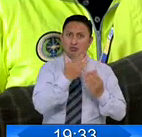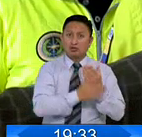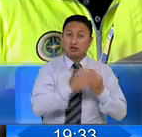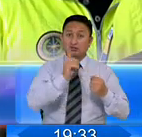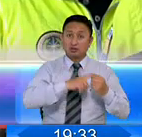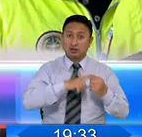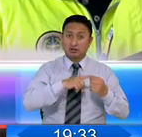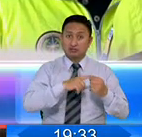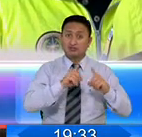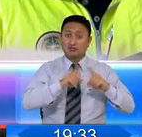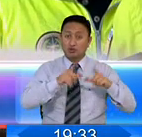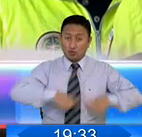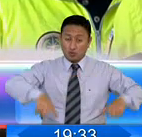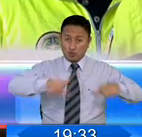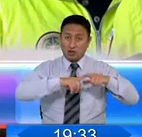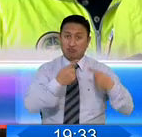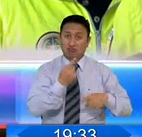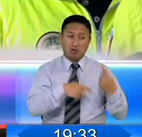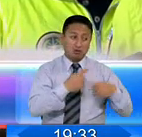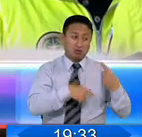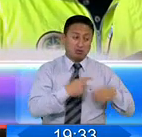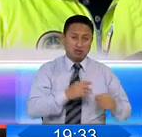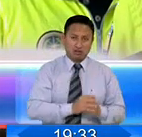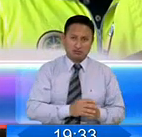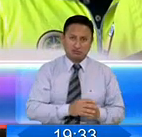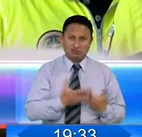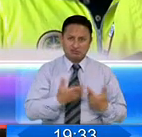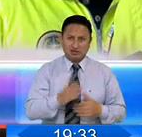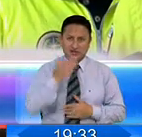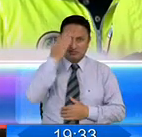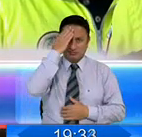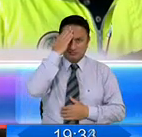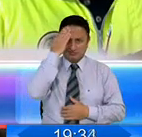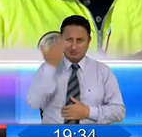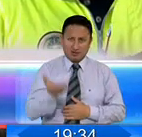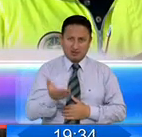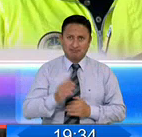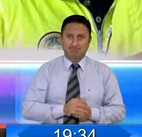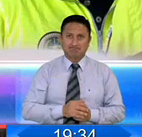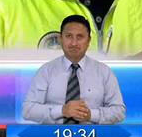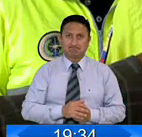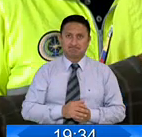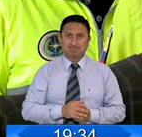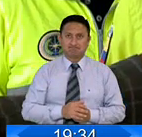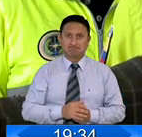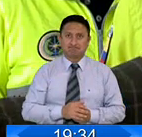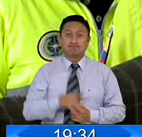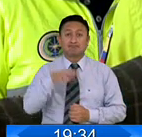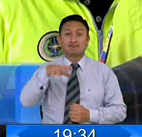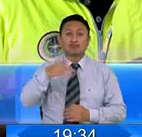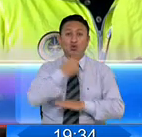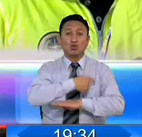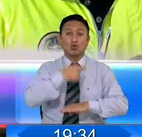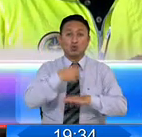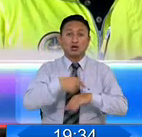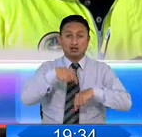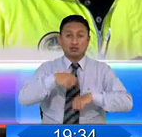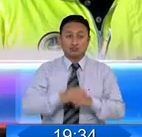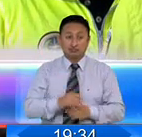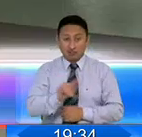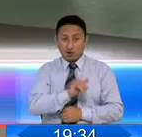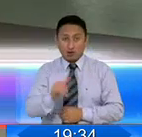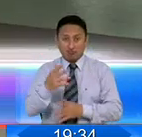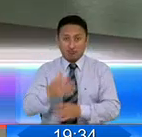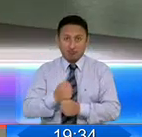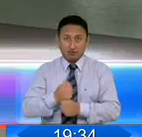y en diferentes lugares del país. Se tiene también ya varios resultados también en la provincia del Guayas, donde se han recuperado los mismos indicios.